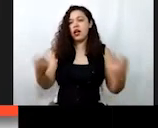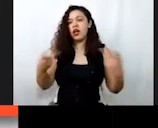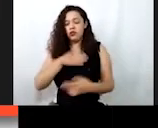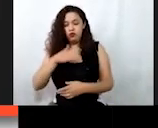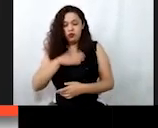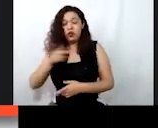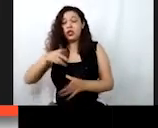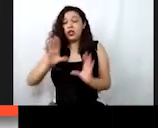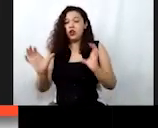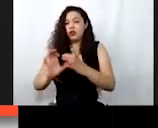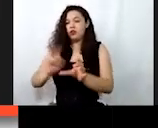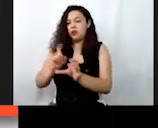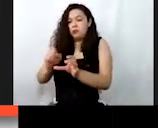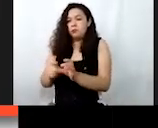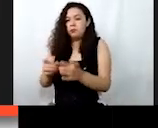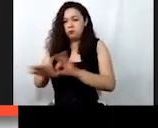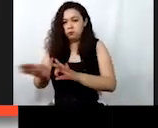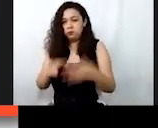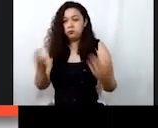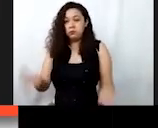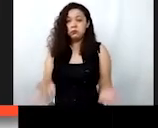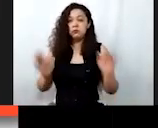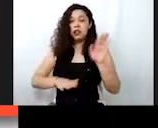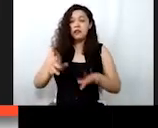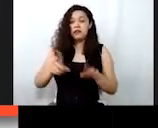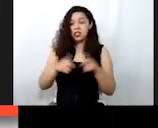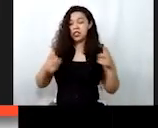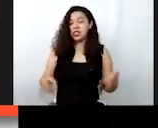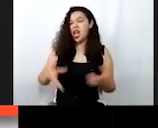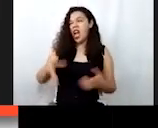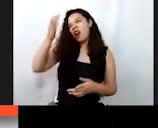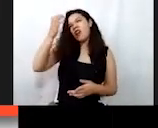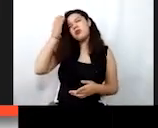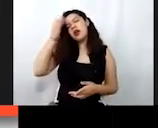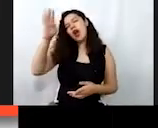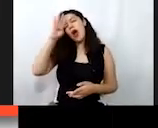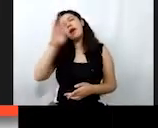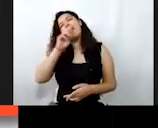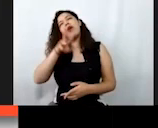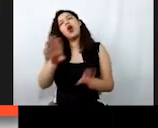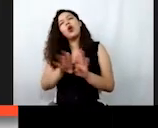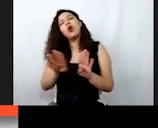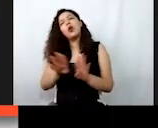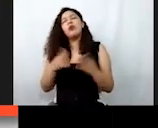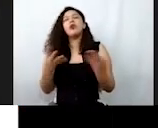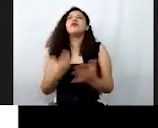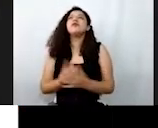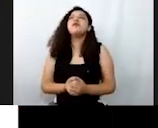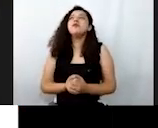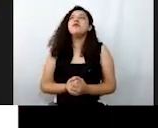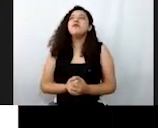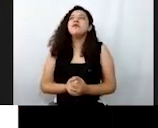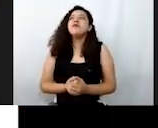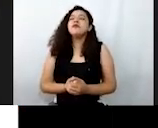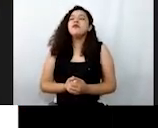comunidades con las que trabajan. A veces se concibe el desarrollo o la mejora como este tema de